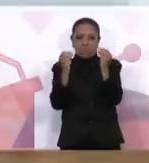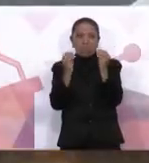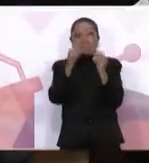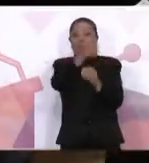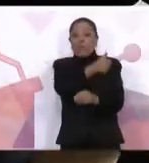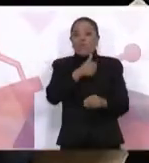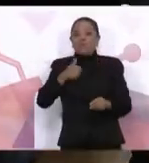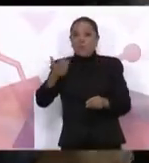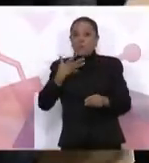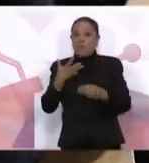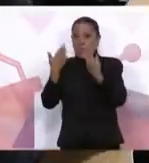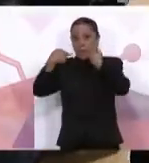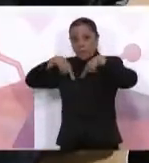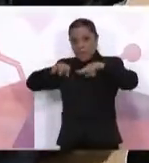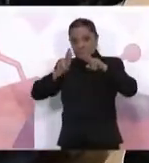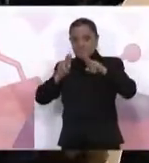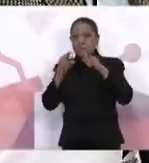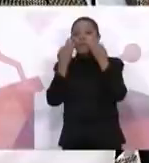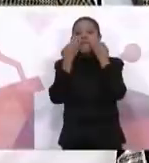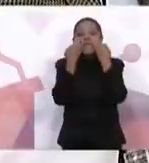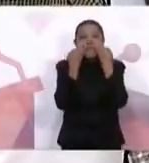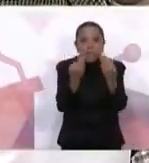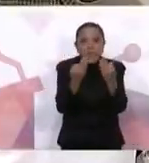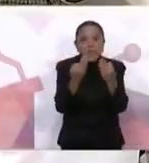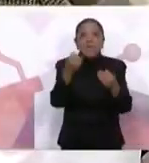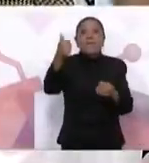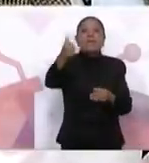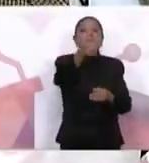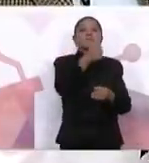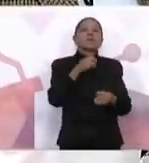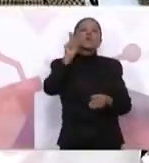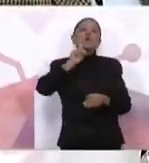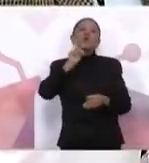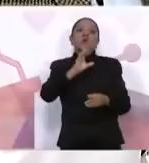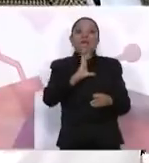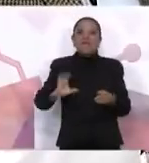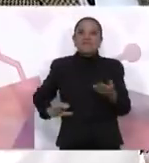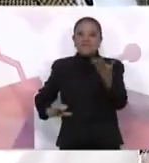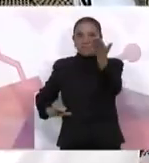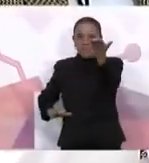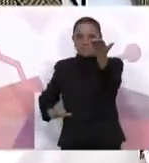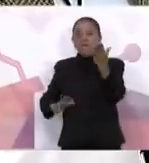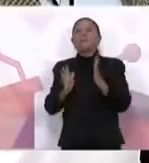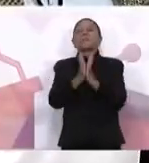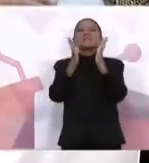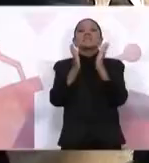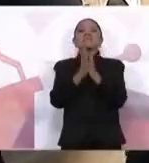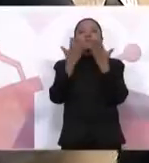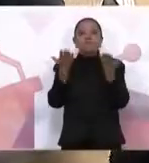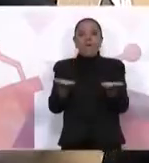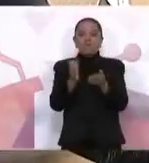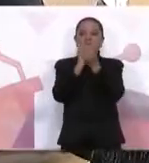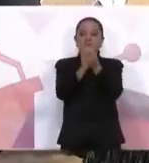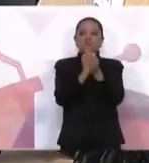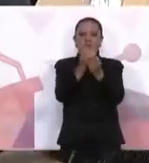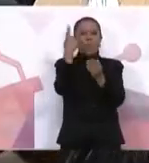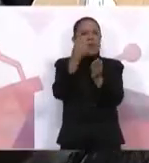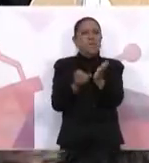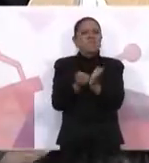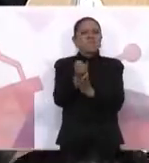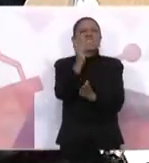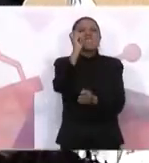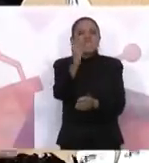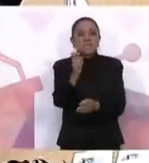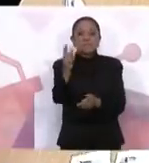presentes los representantes de la cantidad de los candidatos participaron en los sorteos para definir lo siguiente la ubicación